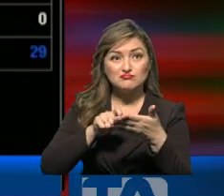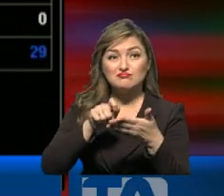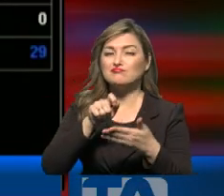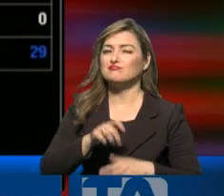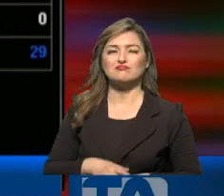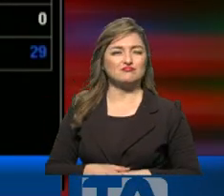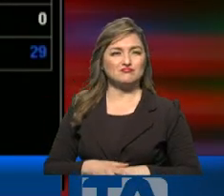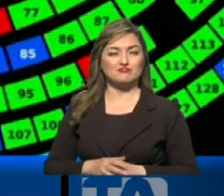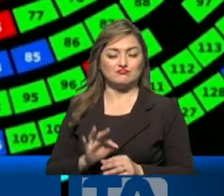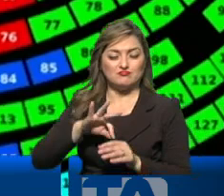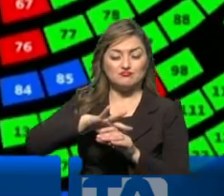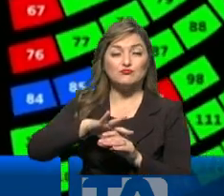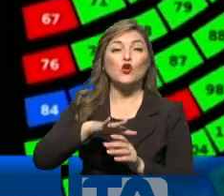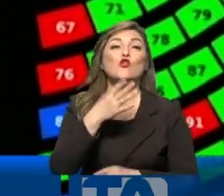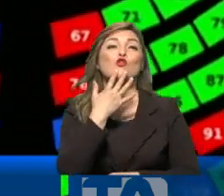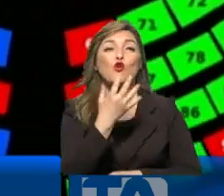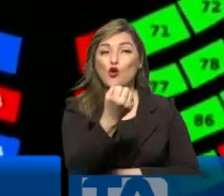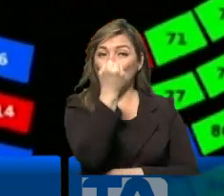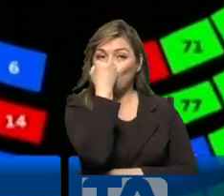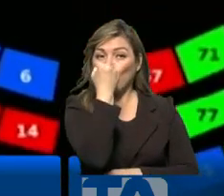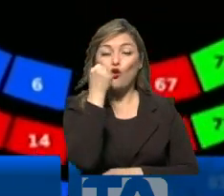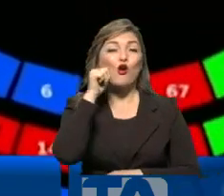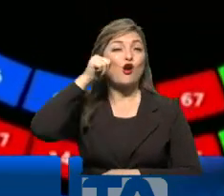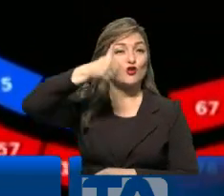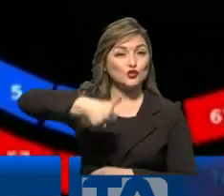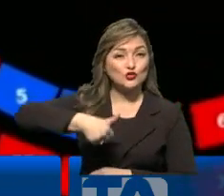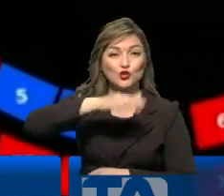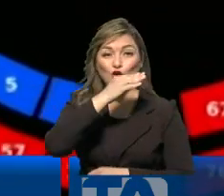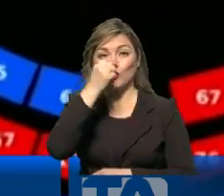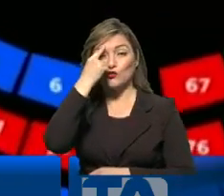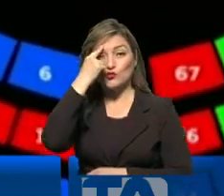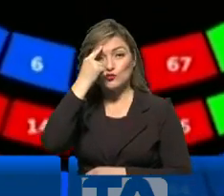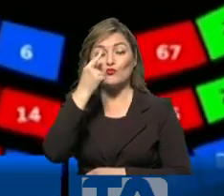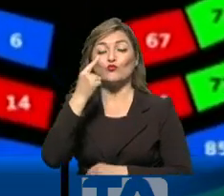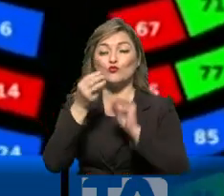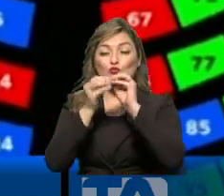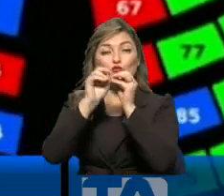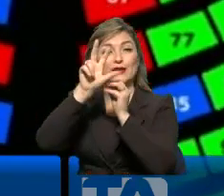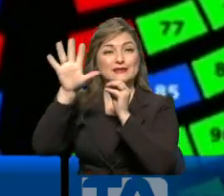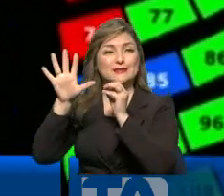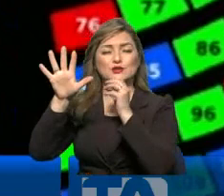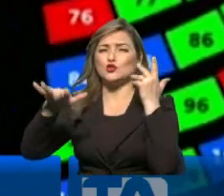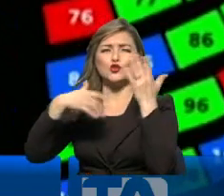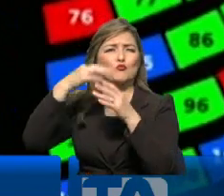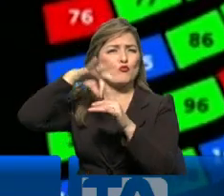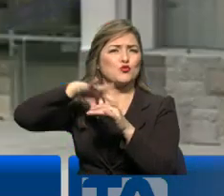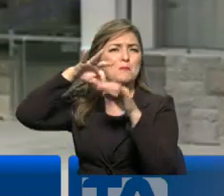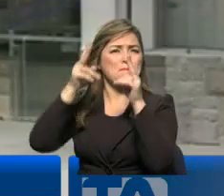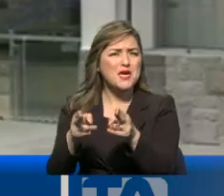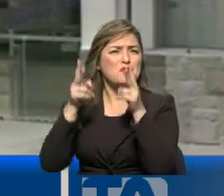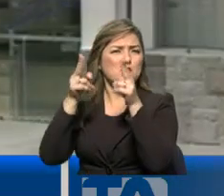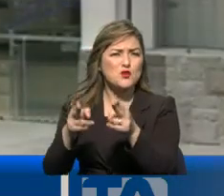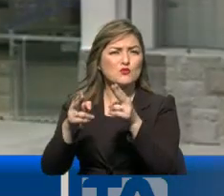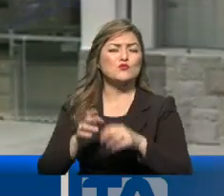porque aquellos votos rojos y azules de los correístas y morenistas estuvieron así durante casi todas las votaciones,